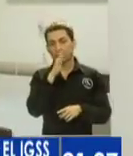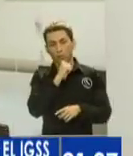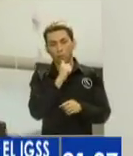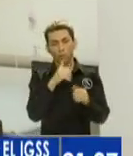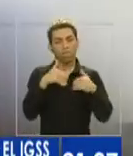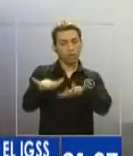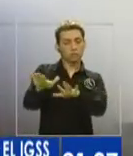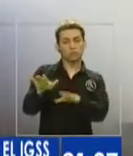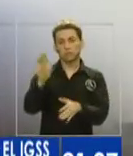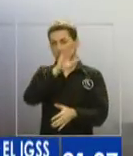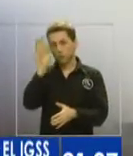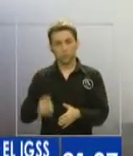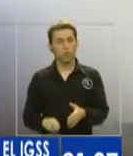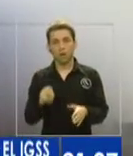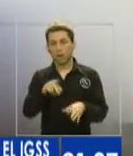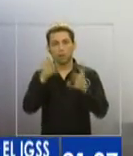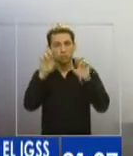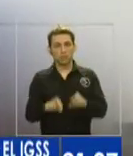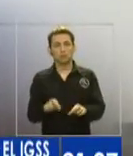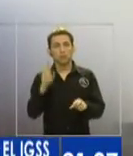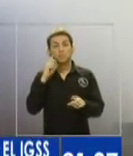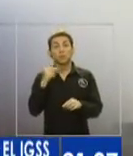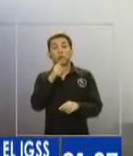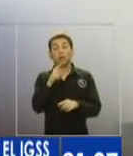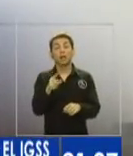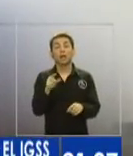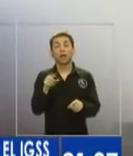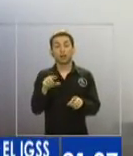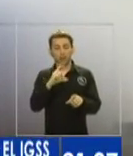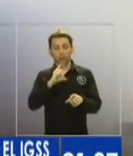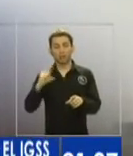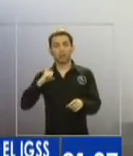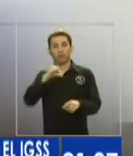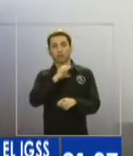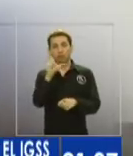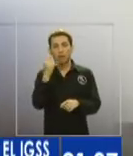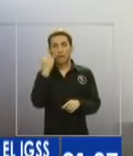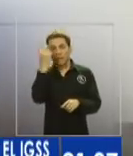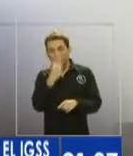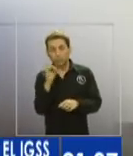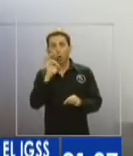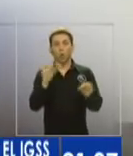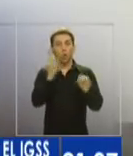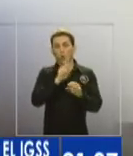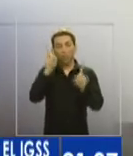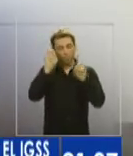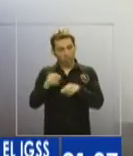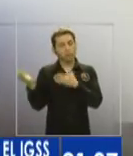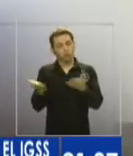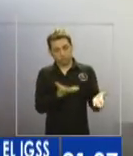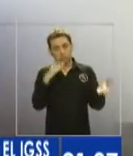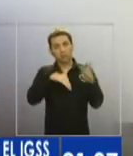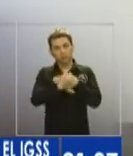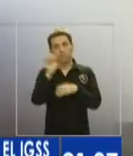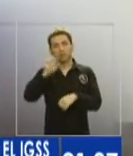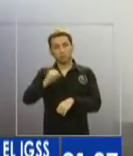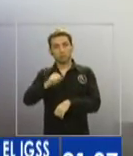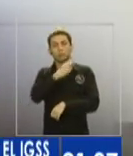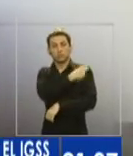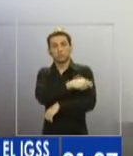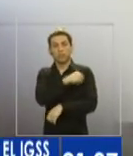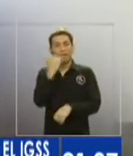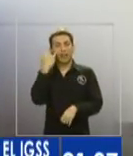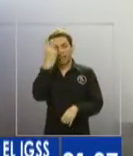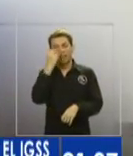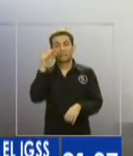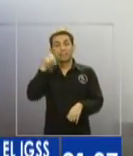ninguna persona porque sea afiliado o no sea afiliado al Instituto Guatemalteco de Seguridad Social para este